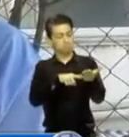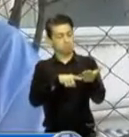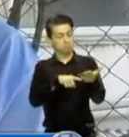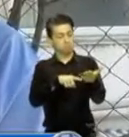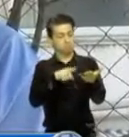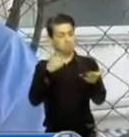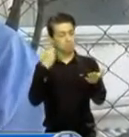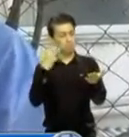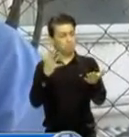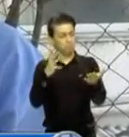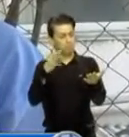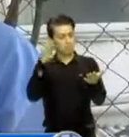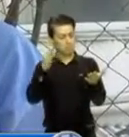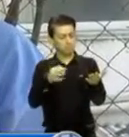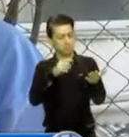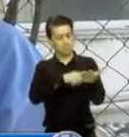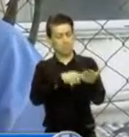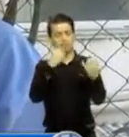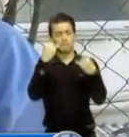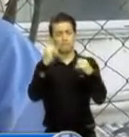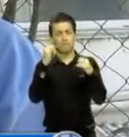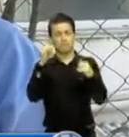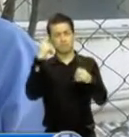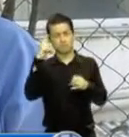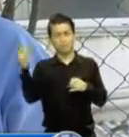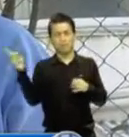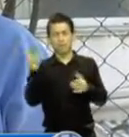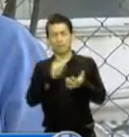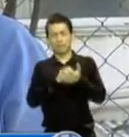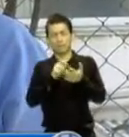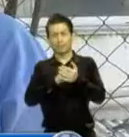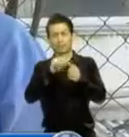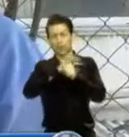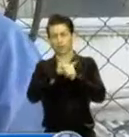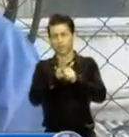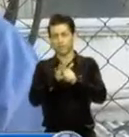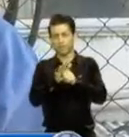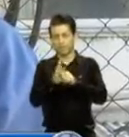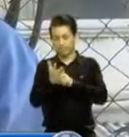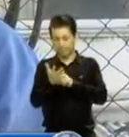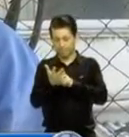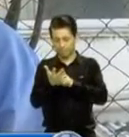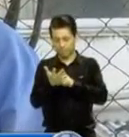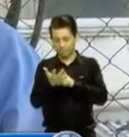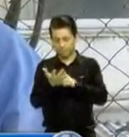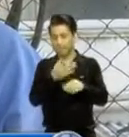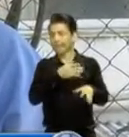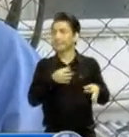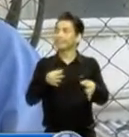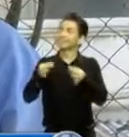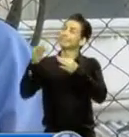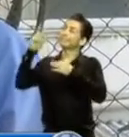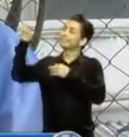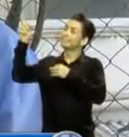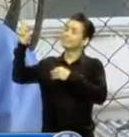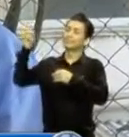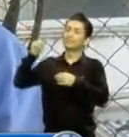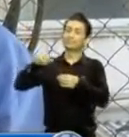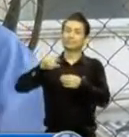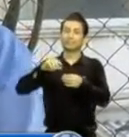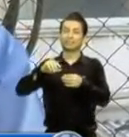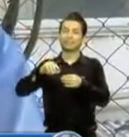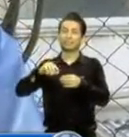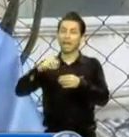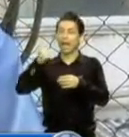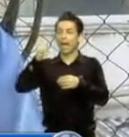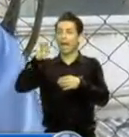de prueba COVID de esta institución, y en el aeropuerto United Airlines detectó un